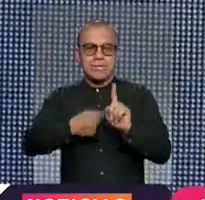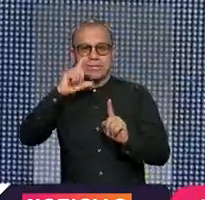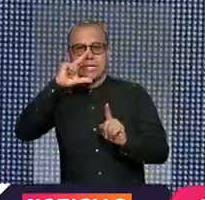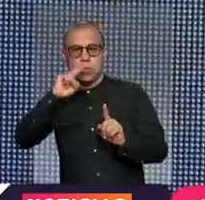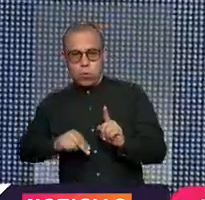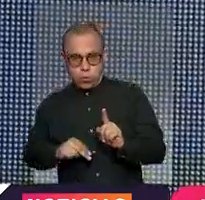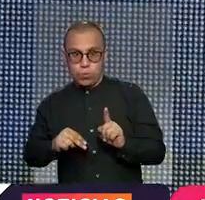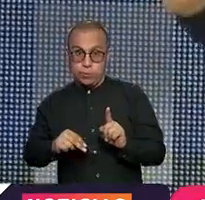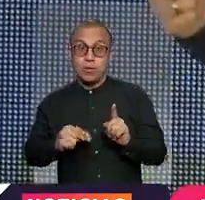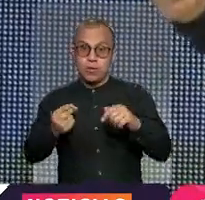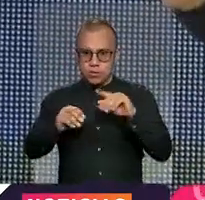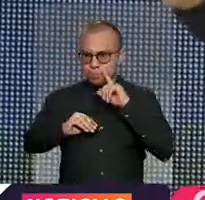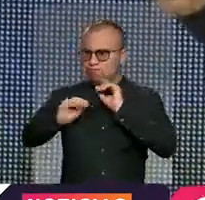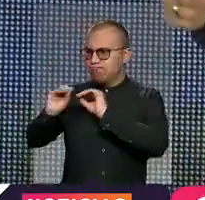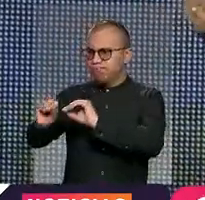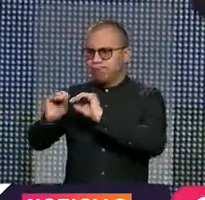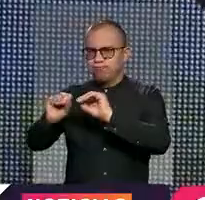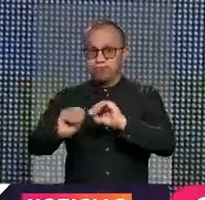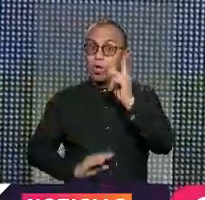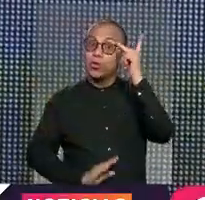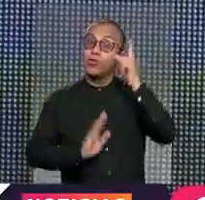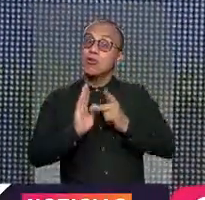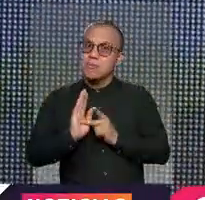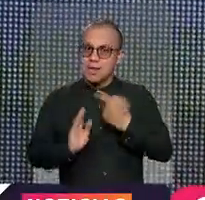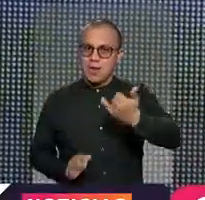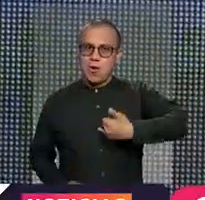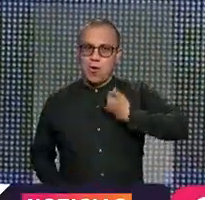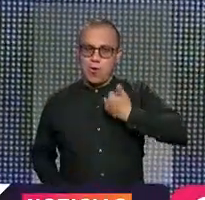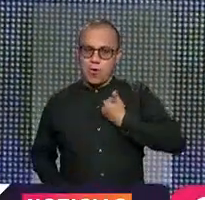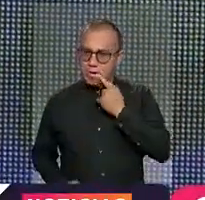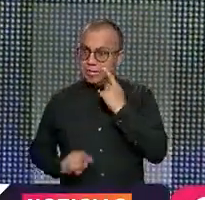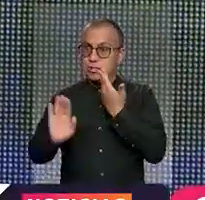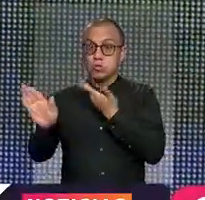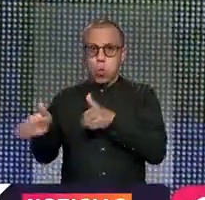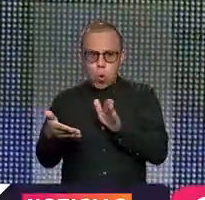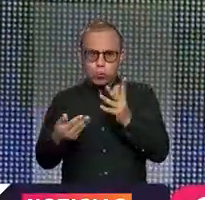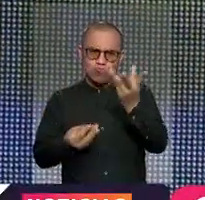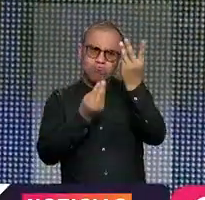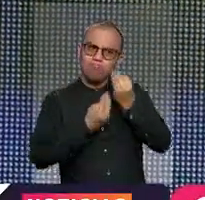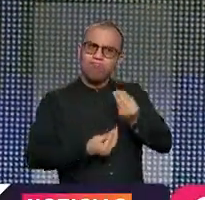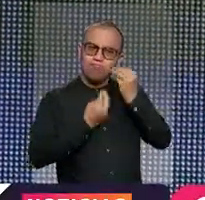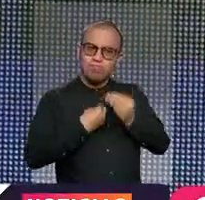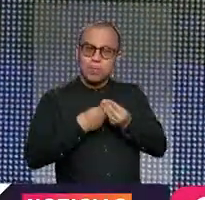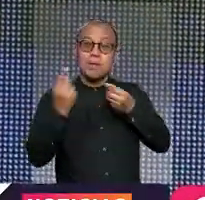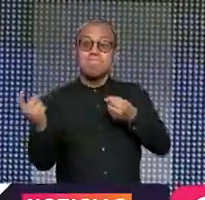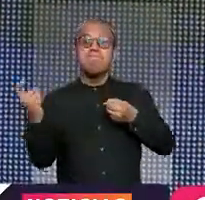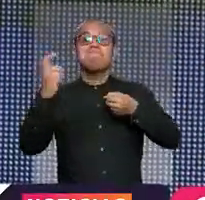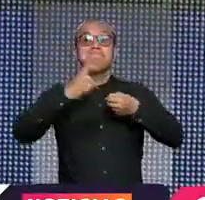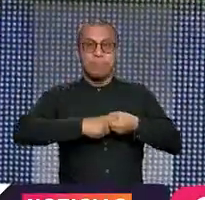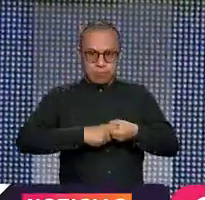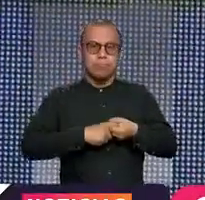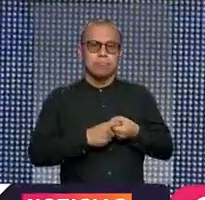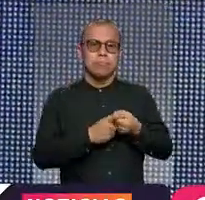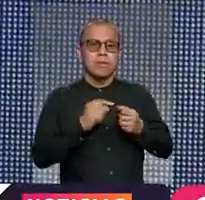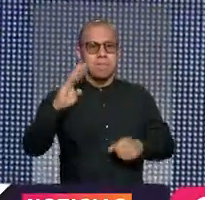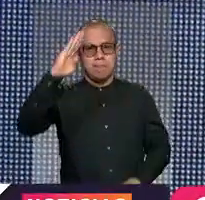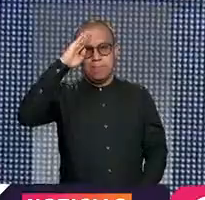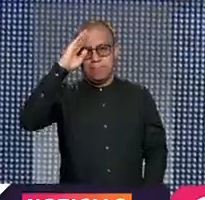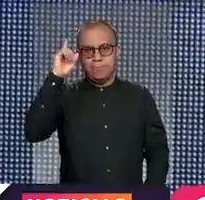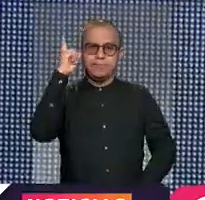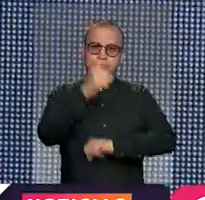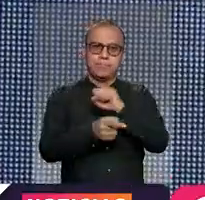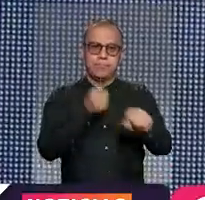Bogotá beca la formación de 2.000 jóvenes para que cursen su año de formación y puedan entrar a ser policías para Bogotá el año